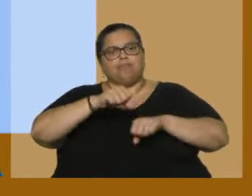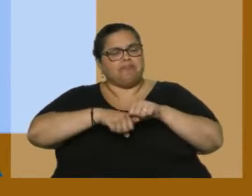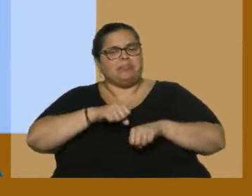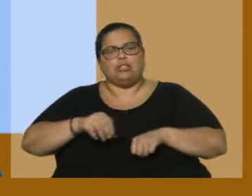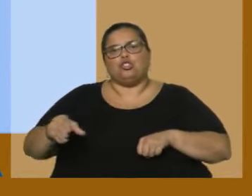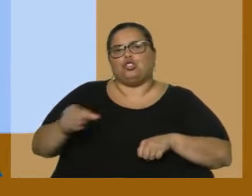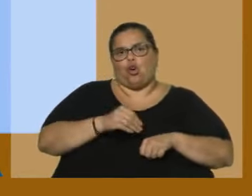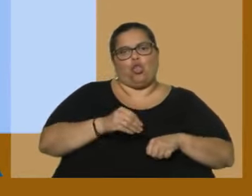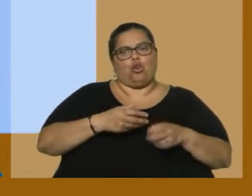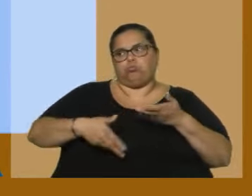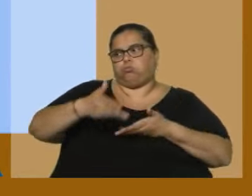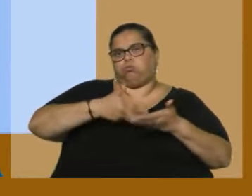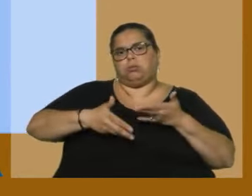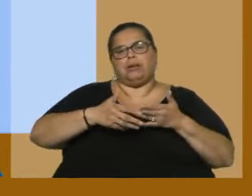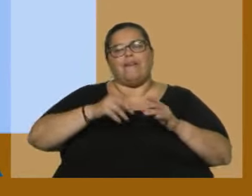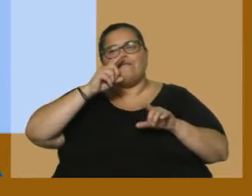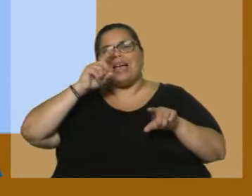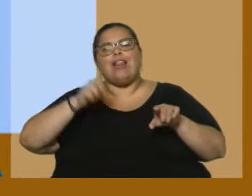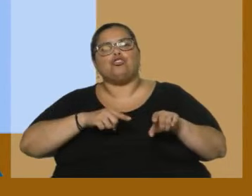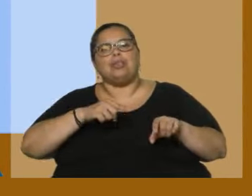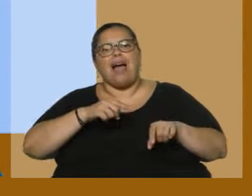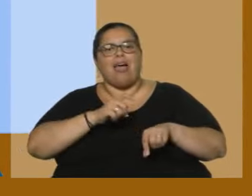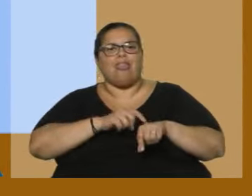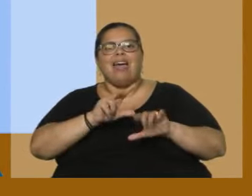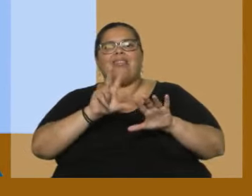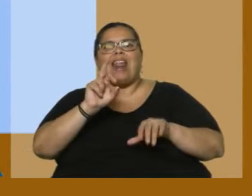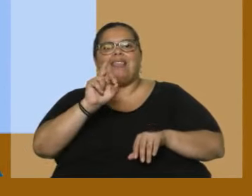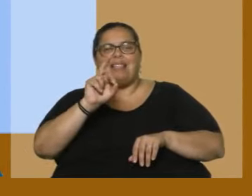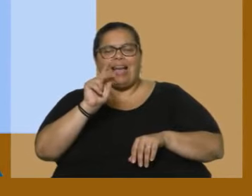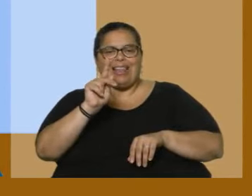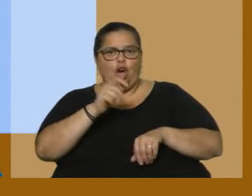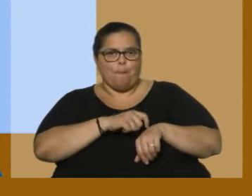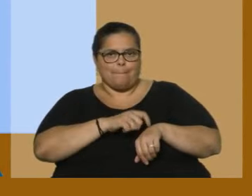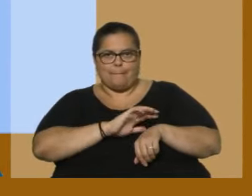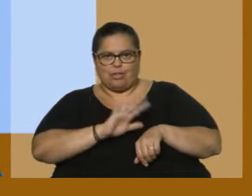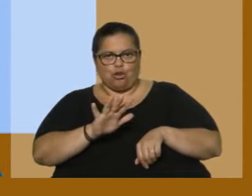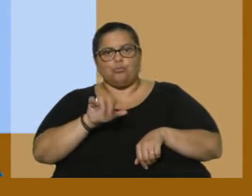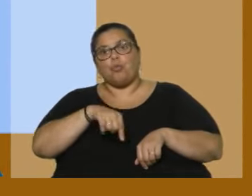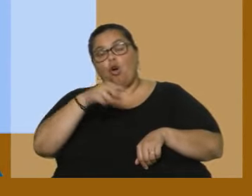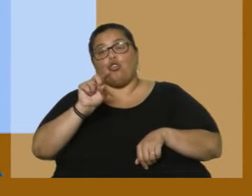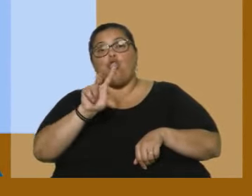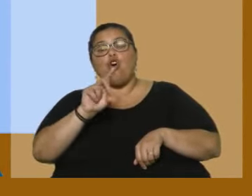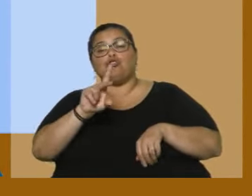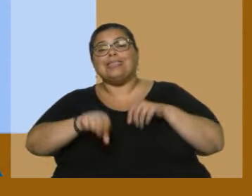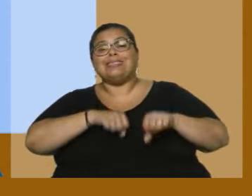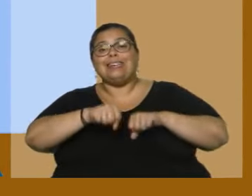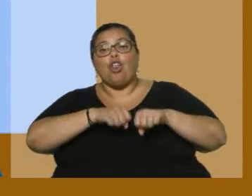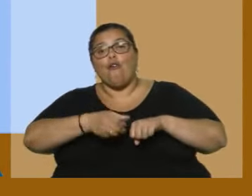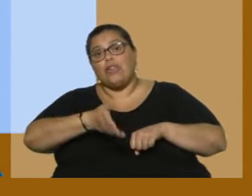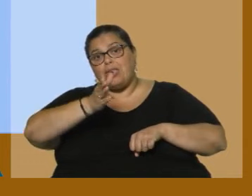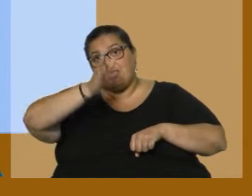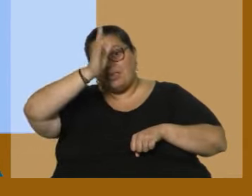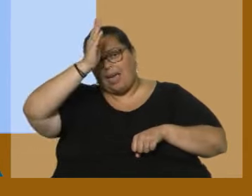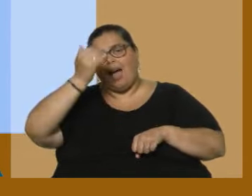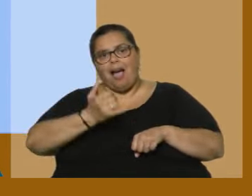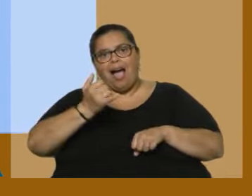transporte y la velocidad máxima autorizada es de 30 km porh 12 km de ciclovías donde se señaliza Un